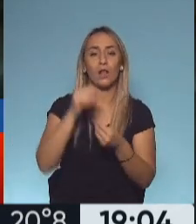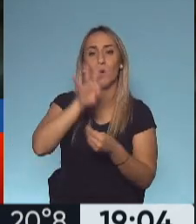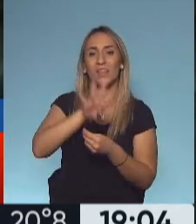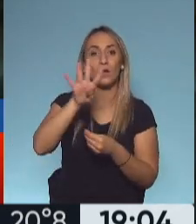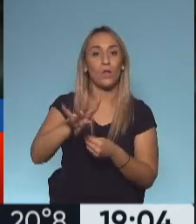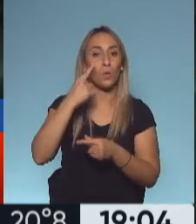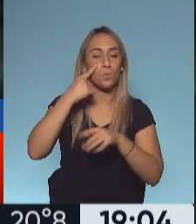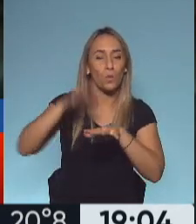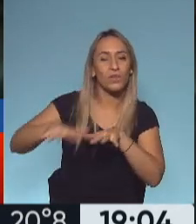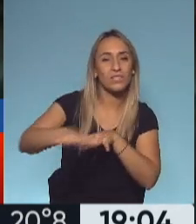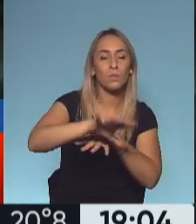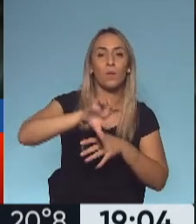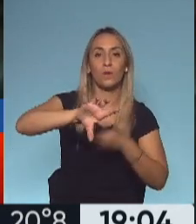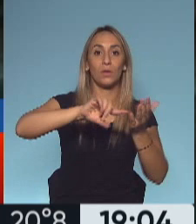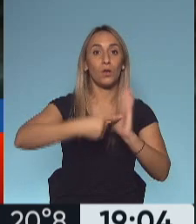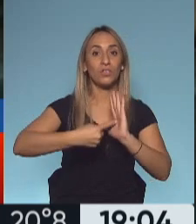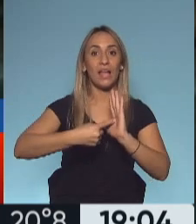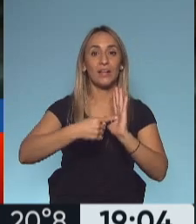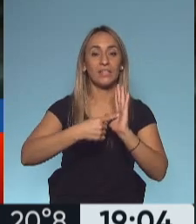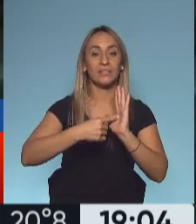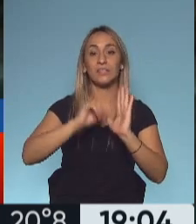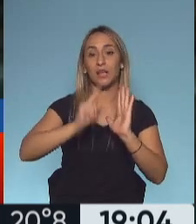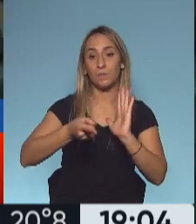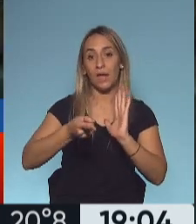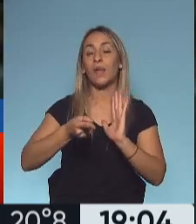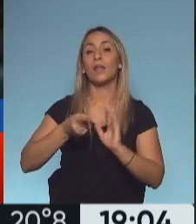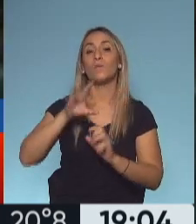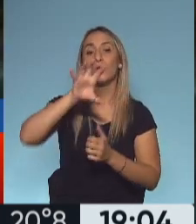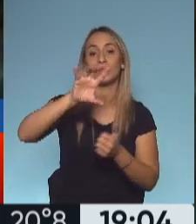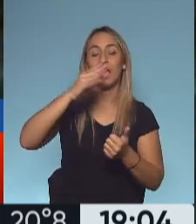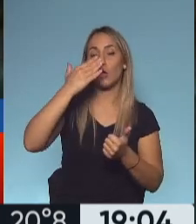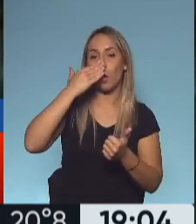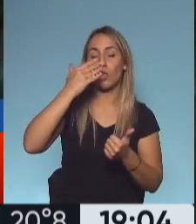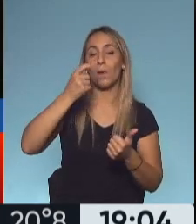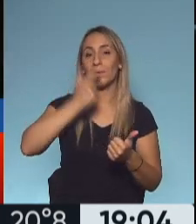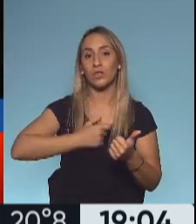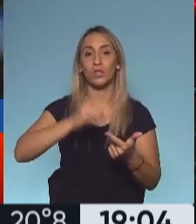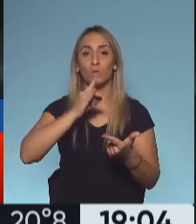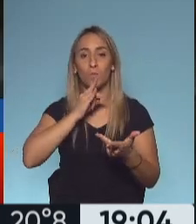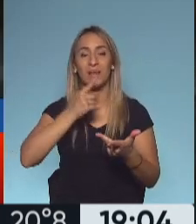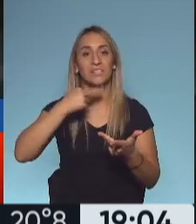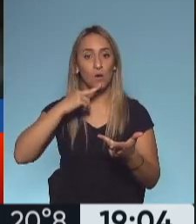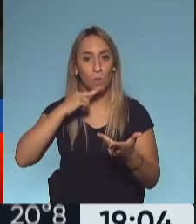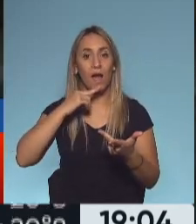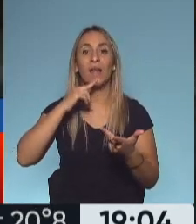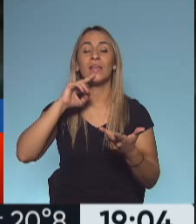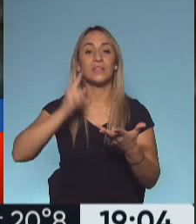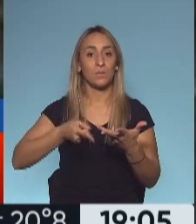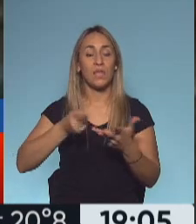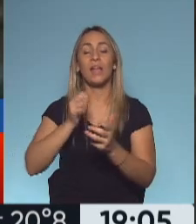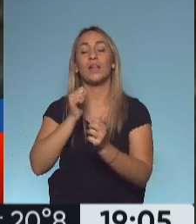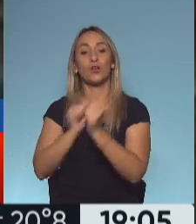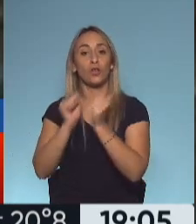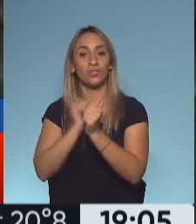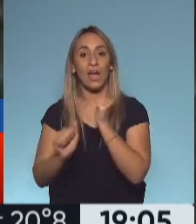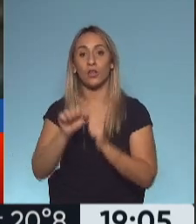municipios del conurbano bonaerense y las capitales de las provincias de Córdoba, Mendoza, Tucumán, San Juan y además la ciudad de Rosario en